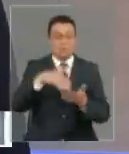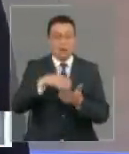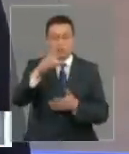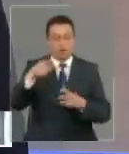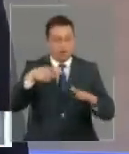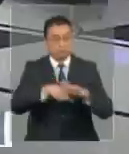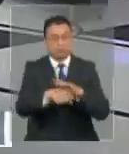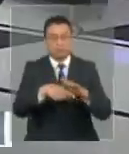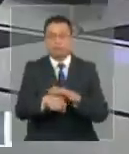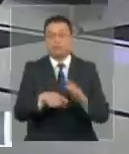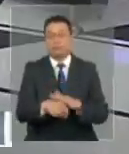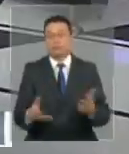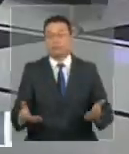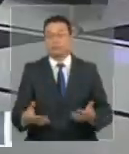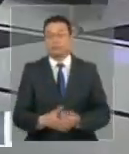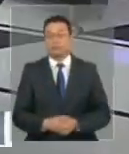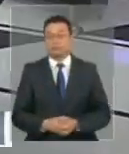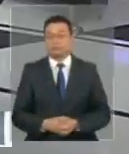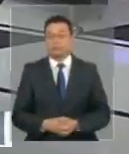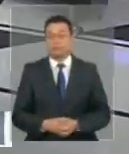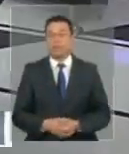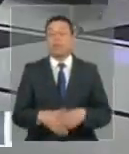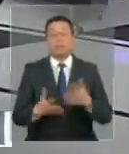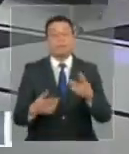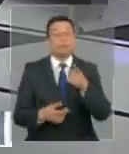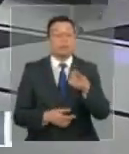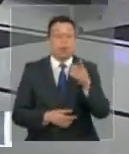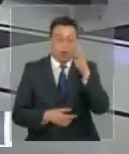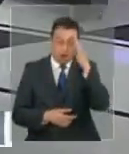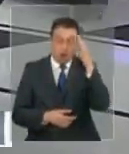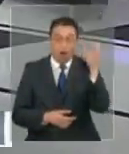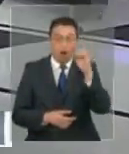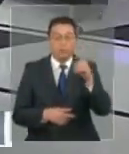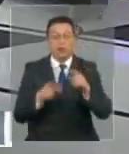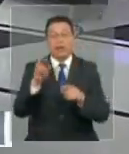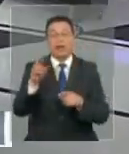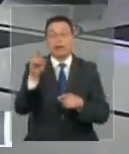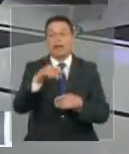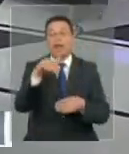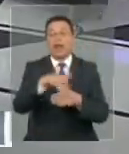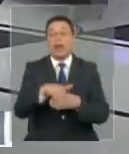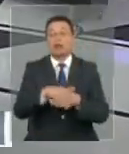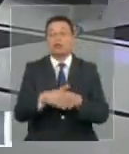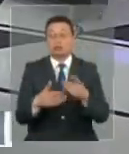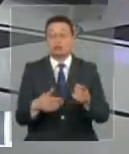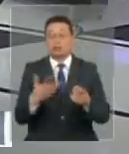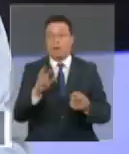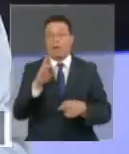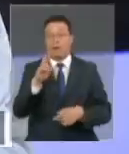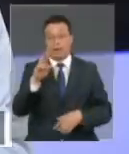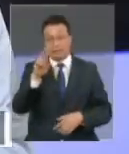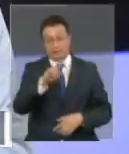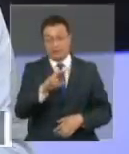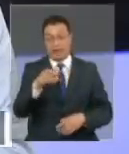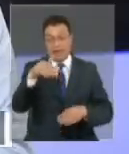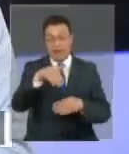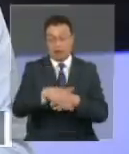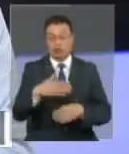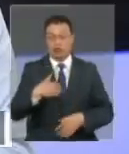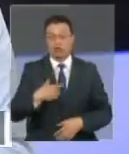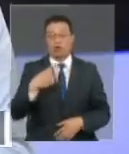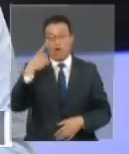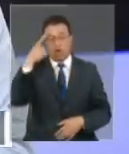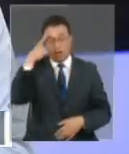personas. Reelección. Vamos a conocer su opinión, Marcelo, sobre la reelección y por cuántos periodos. Estamos hablando de reelección. Yo soy de los que cree